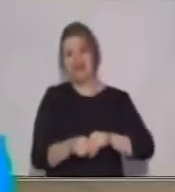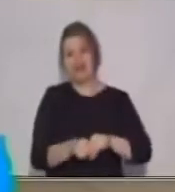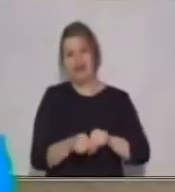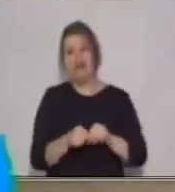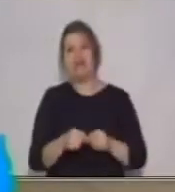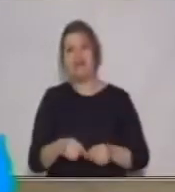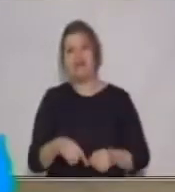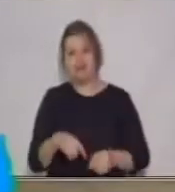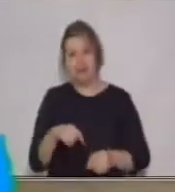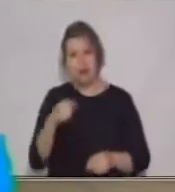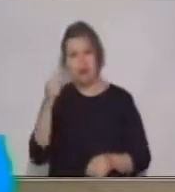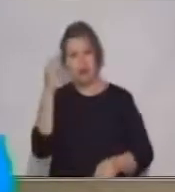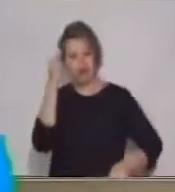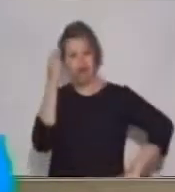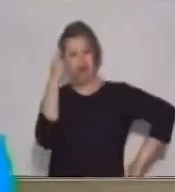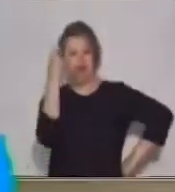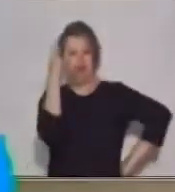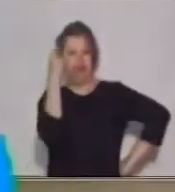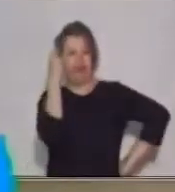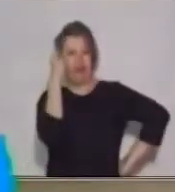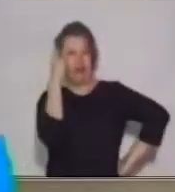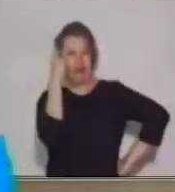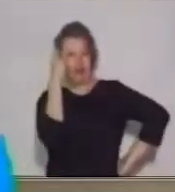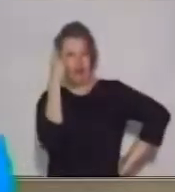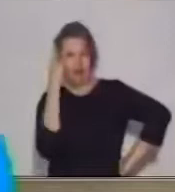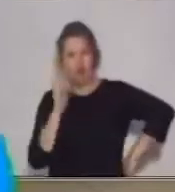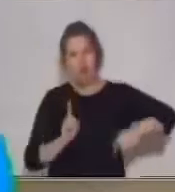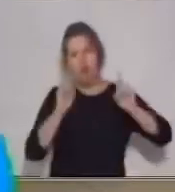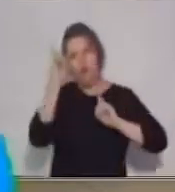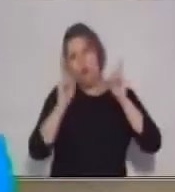dejamos de considerar los elementos